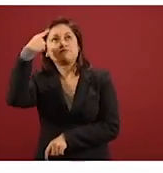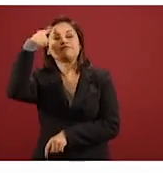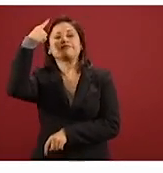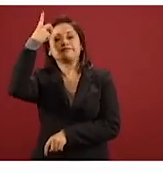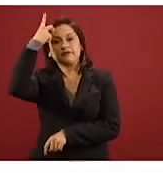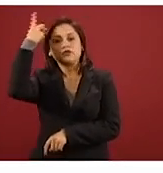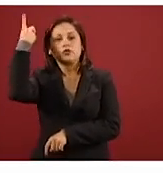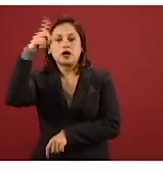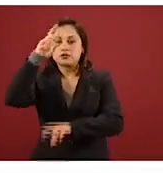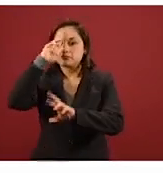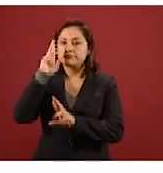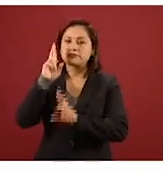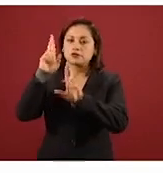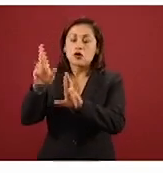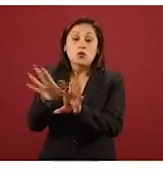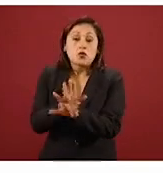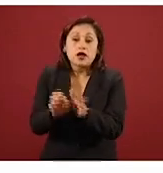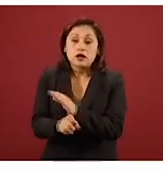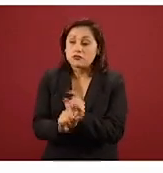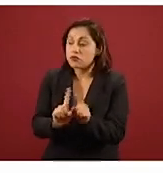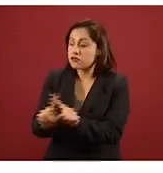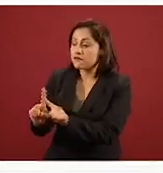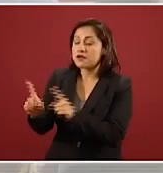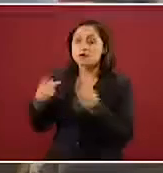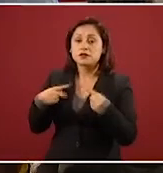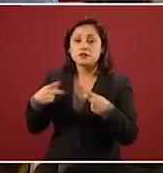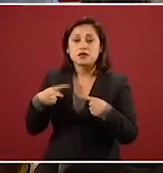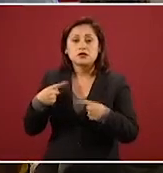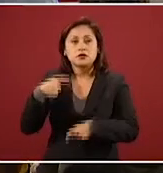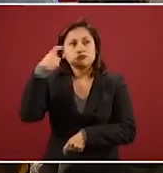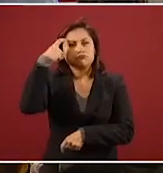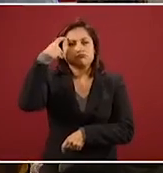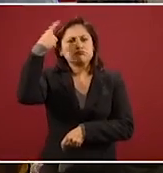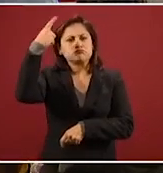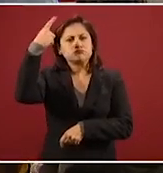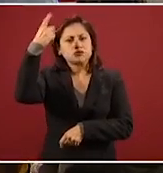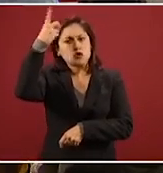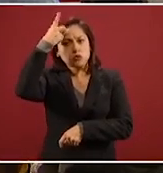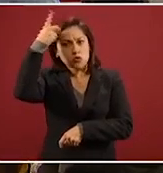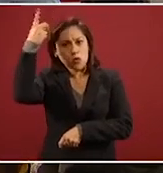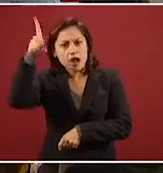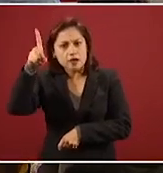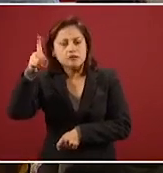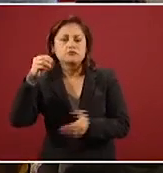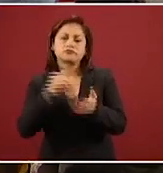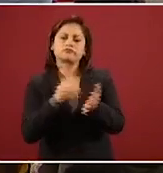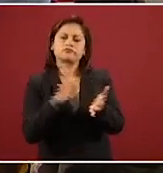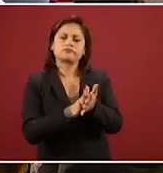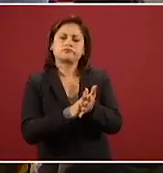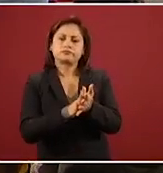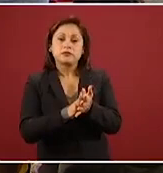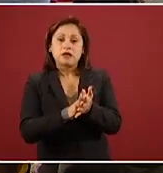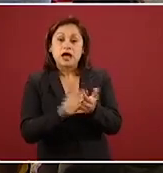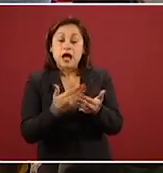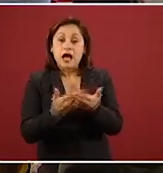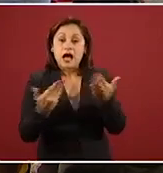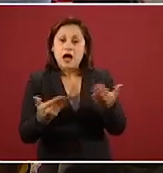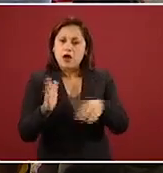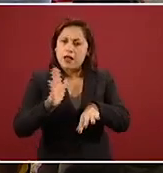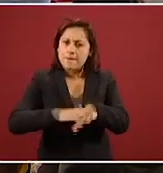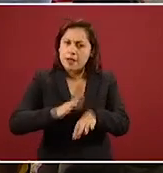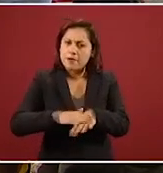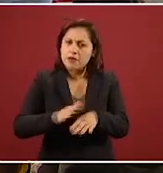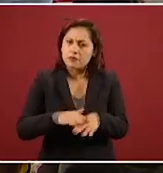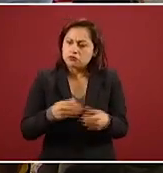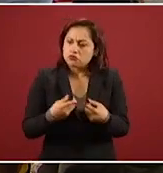los inventores, a las patentes, que pueda entonces incentivar más patentes, más desarrollo tecnológico